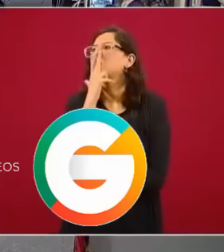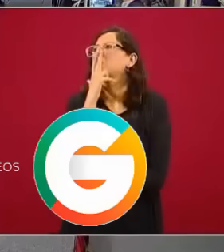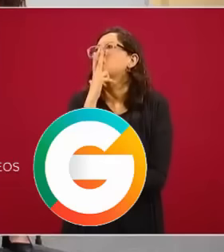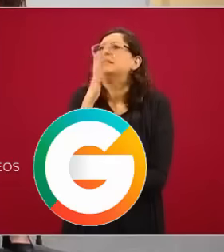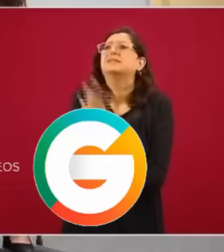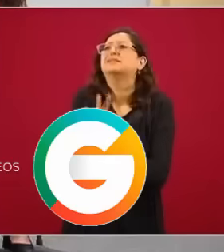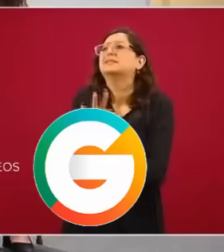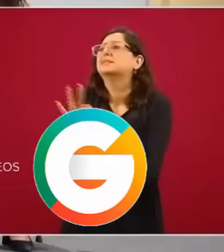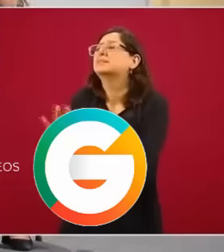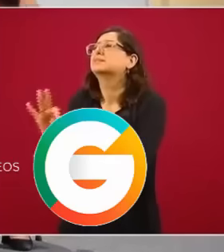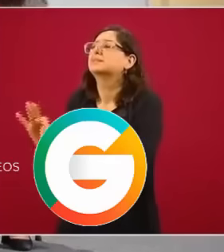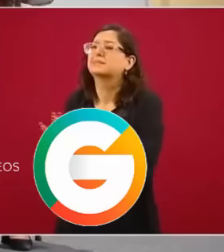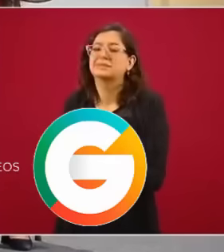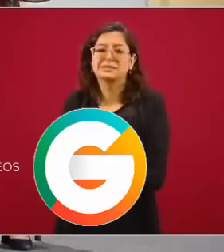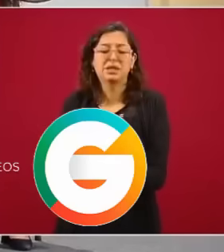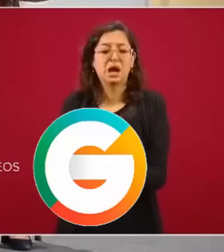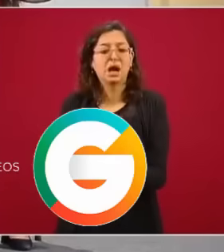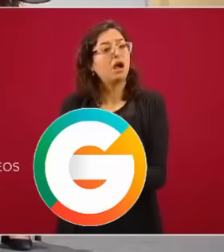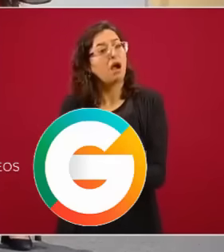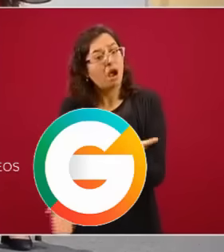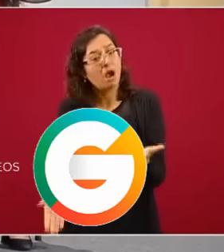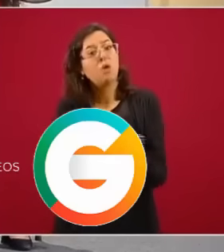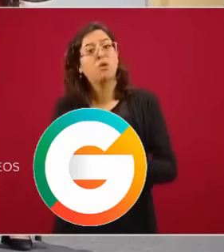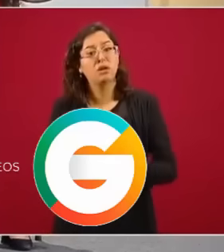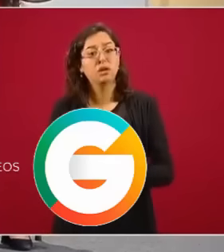defensa del medio ambiente.